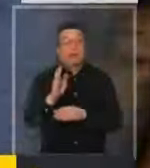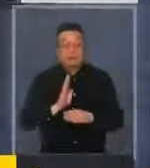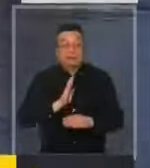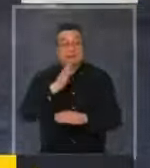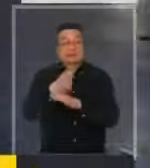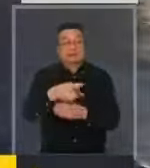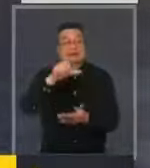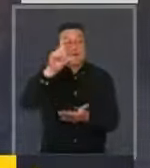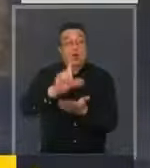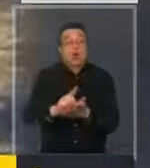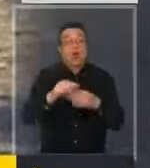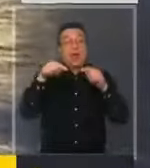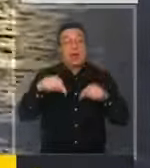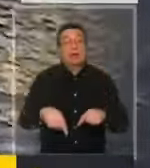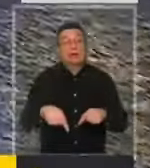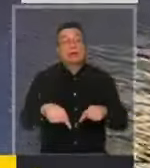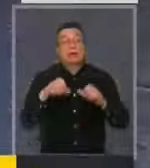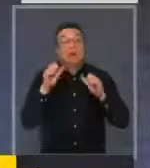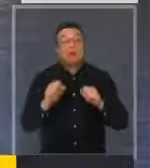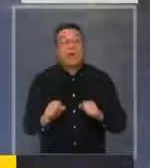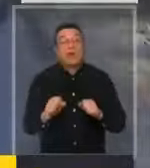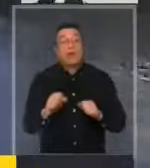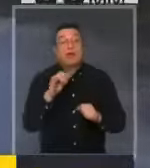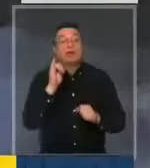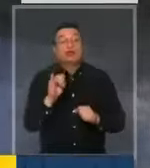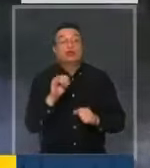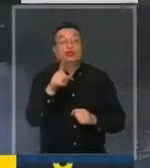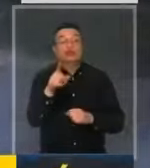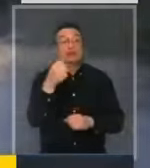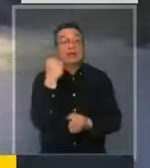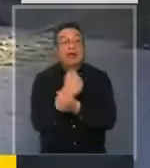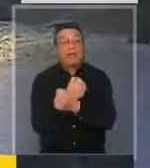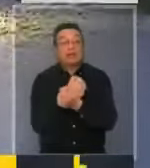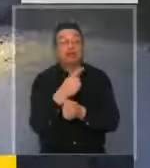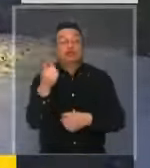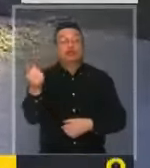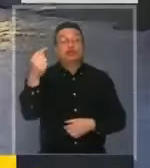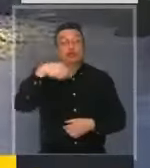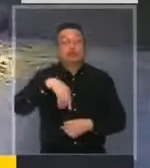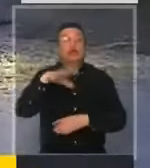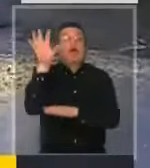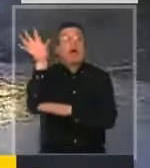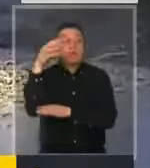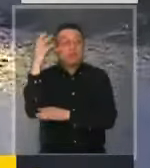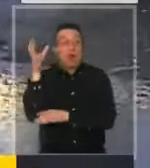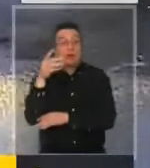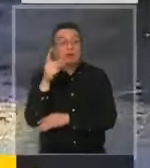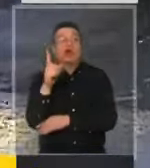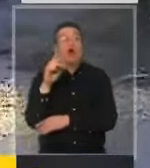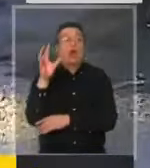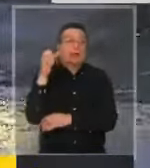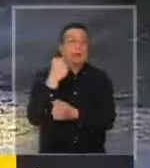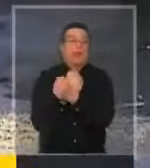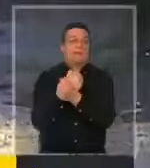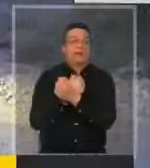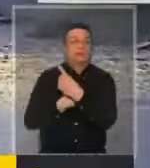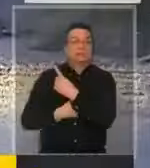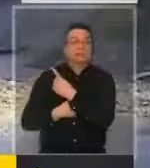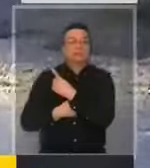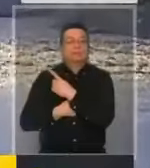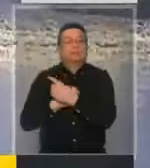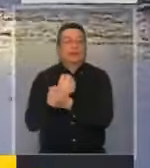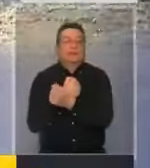lugar por el anegamiento. Ahí Felipe nos está indicando que viene carabineros también y viene carabineros. Una ambulancia, al parecer no, son carabineros los que estamos viendo. Sí. Pero